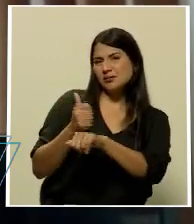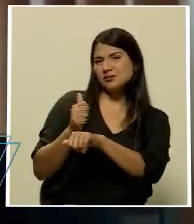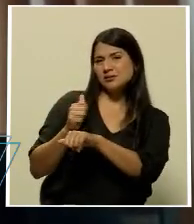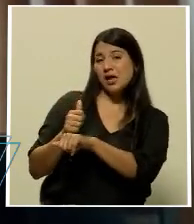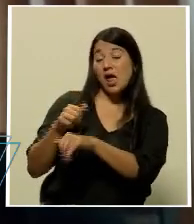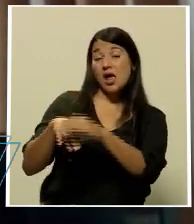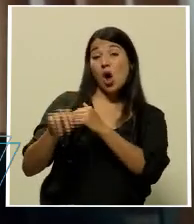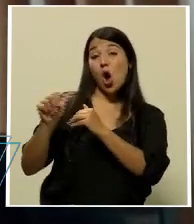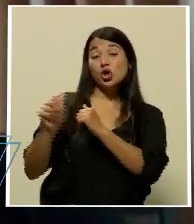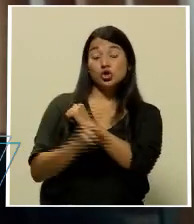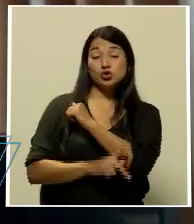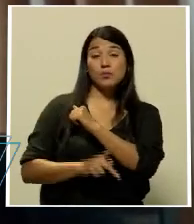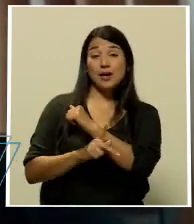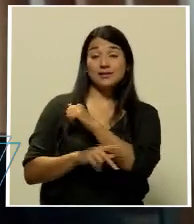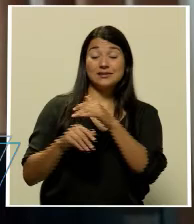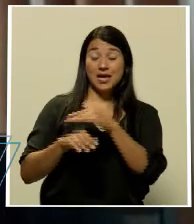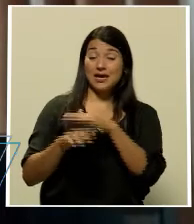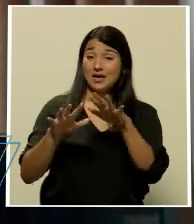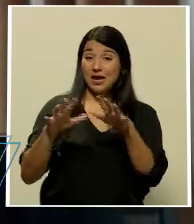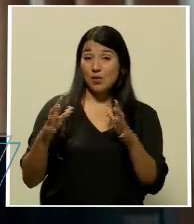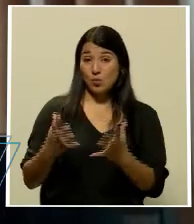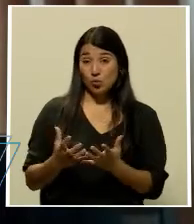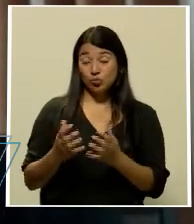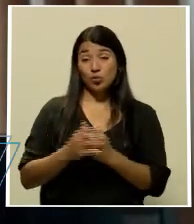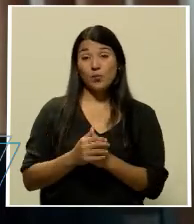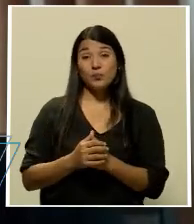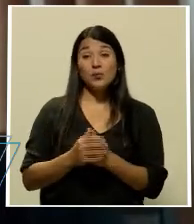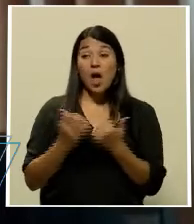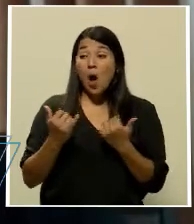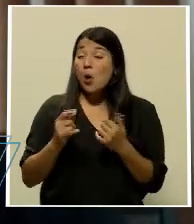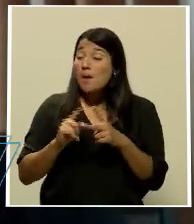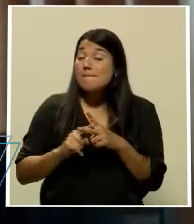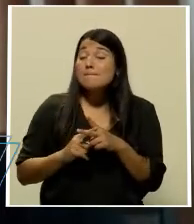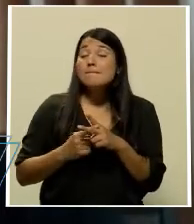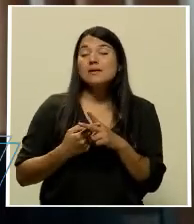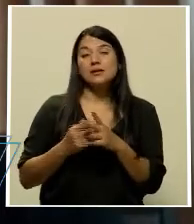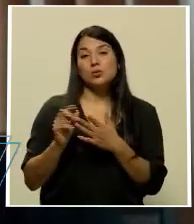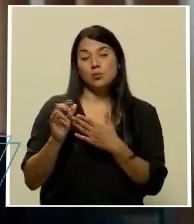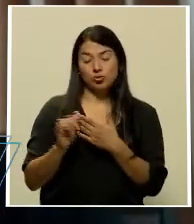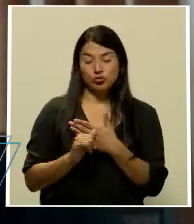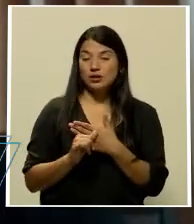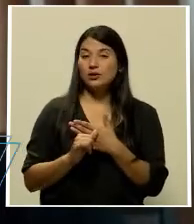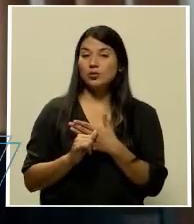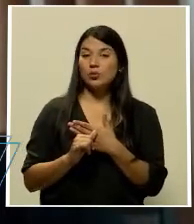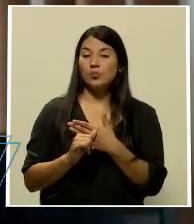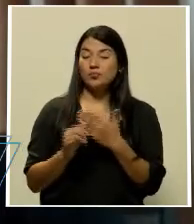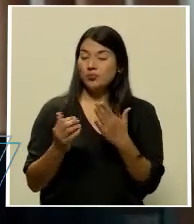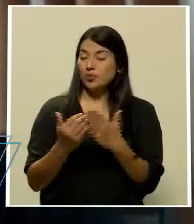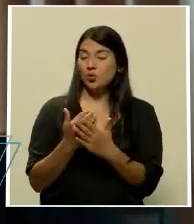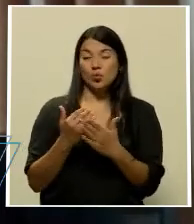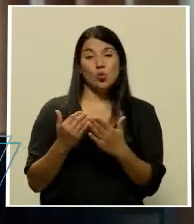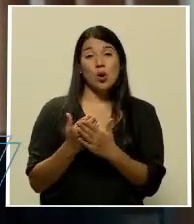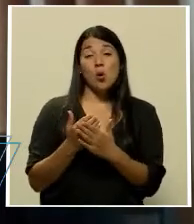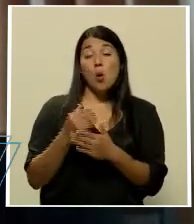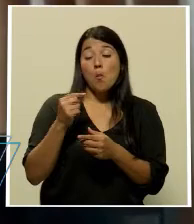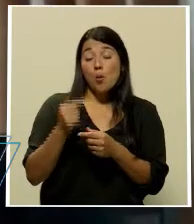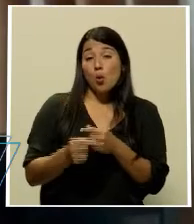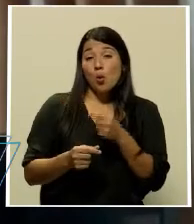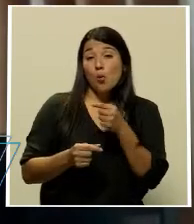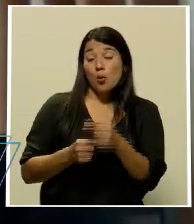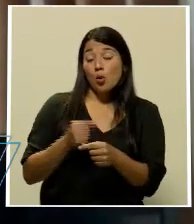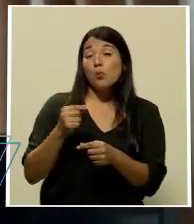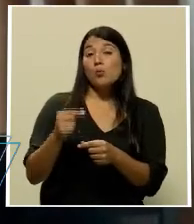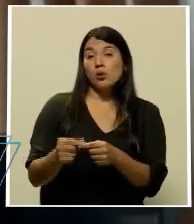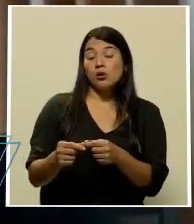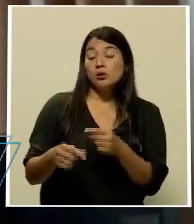nivel mundial. Está en una etapa bastante inicial, viene tomando poco a poco